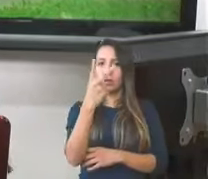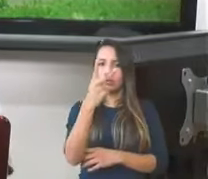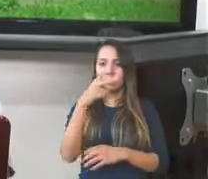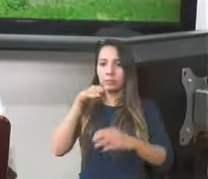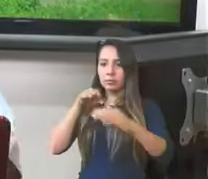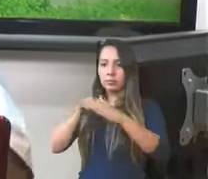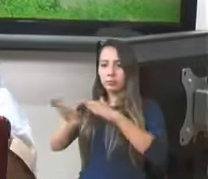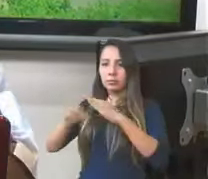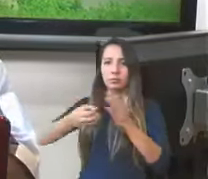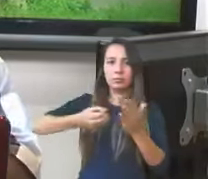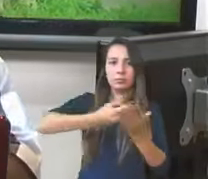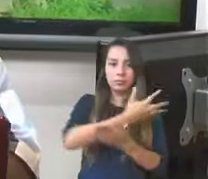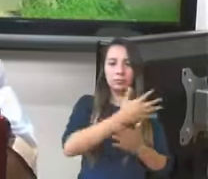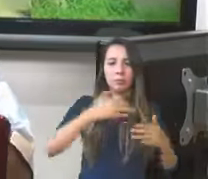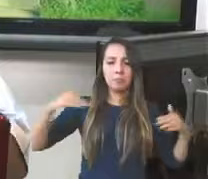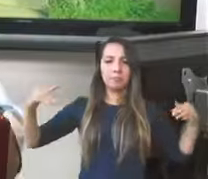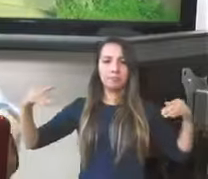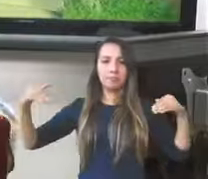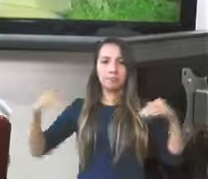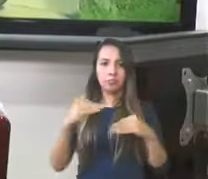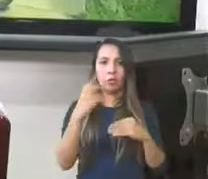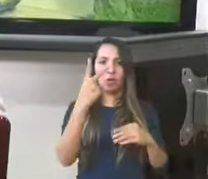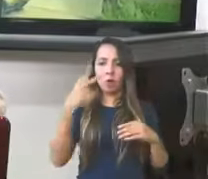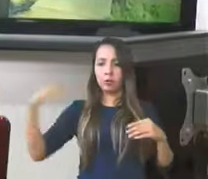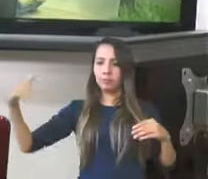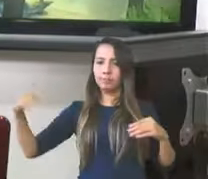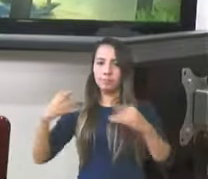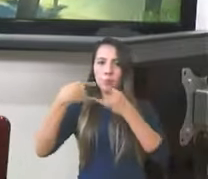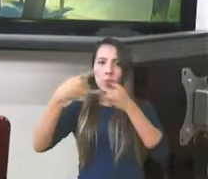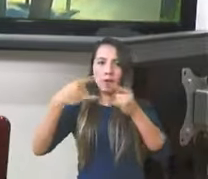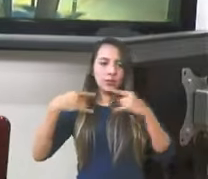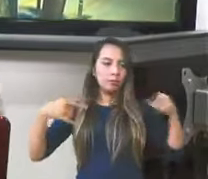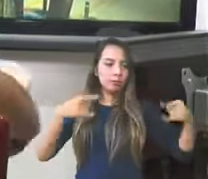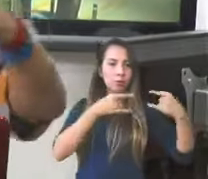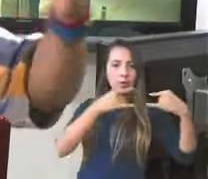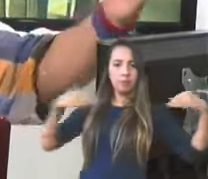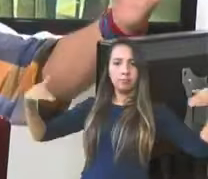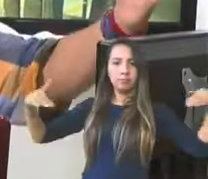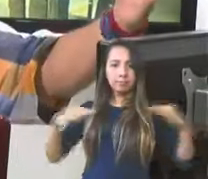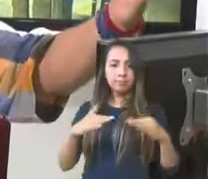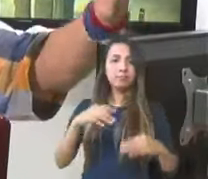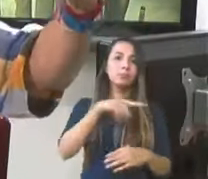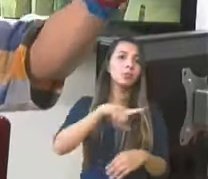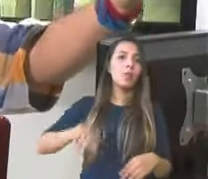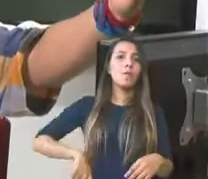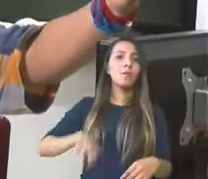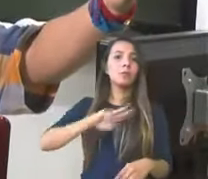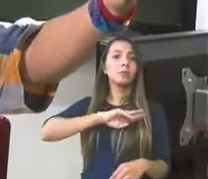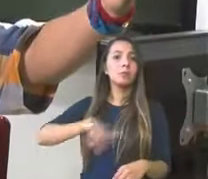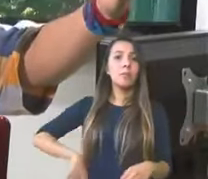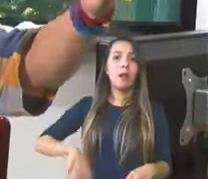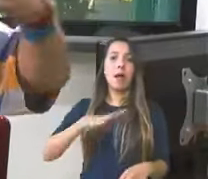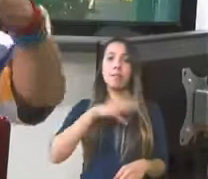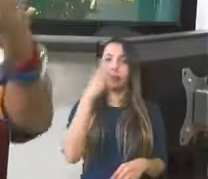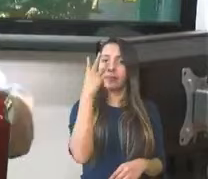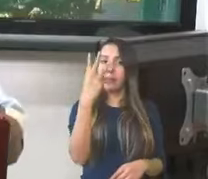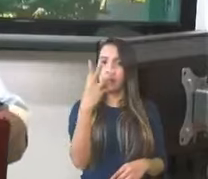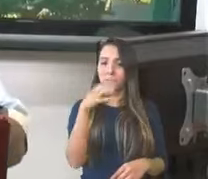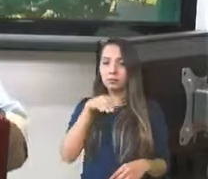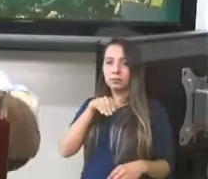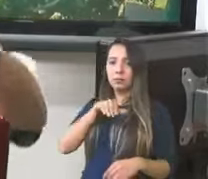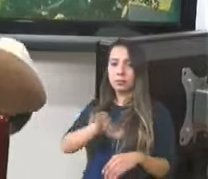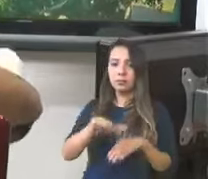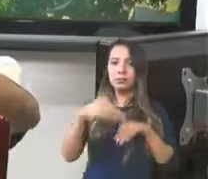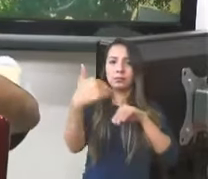gobierno municipal tiene tres accesos, pero en ocasiones nada más tienen abierto uno de lado, ambos, del lado del estacionamiento de los dos